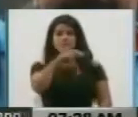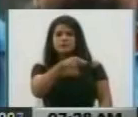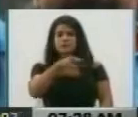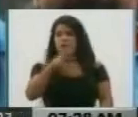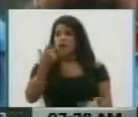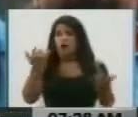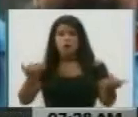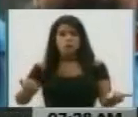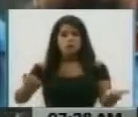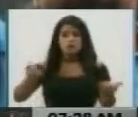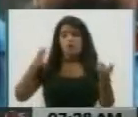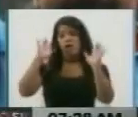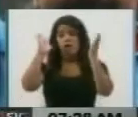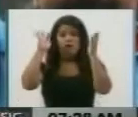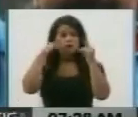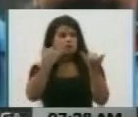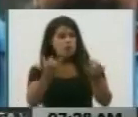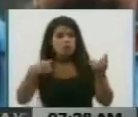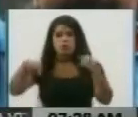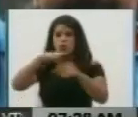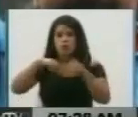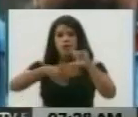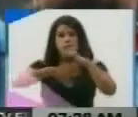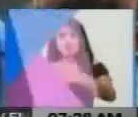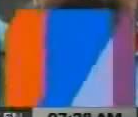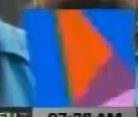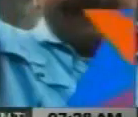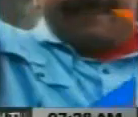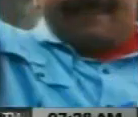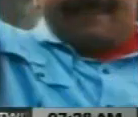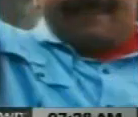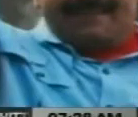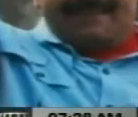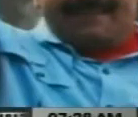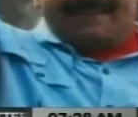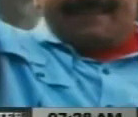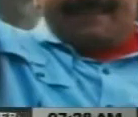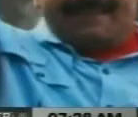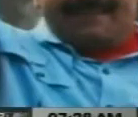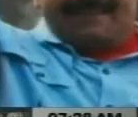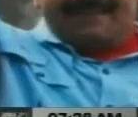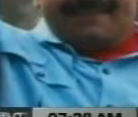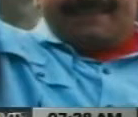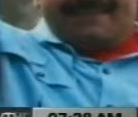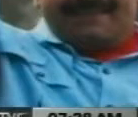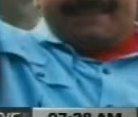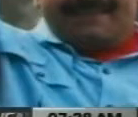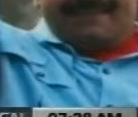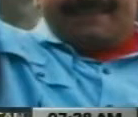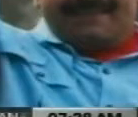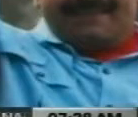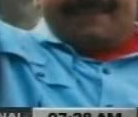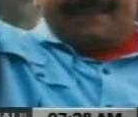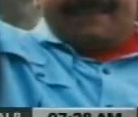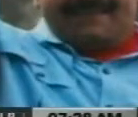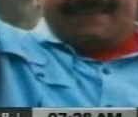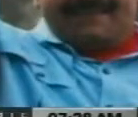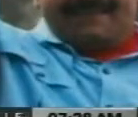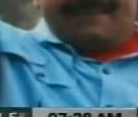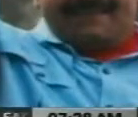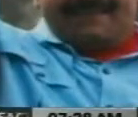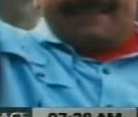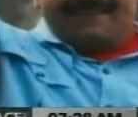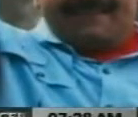alebrestada a nivel regional, bueno, planteando golpes de Estado, violencia, desconocimiento de los liderazgos.